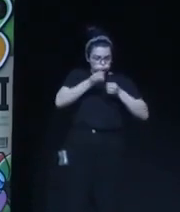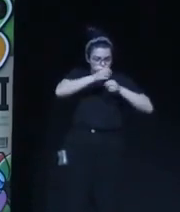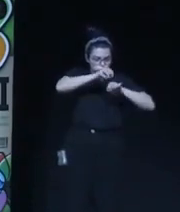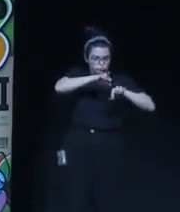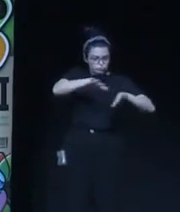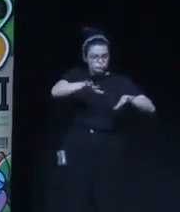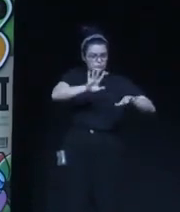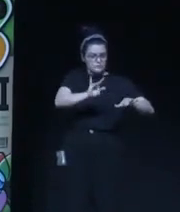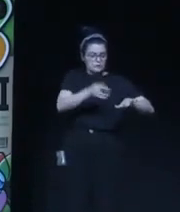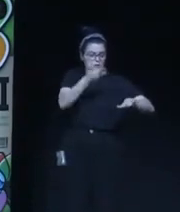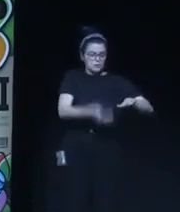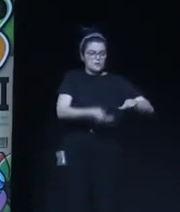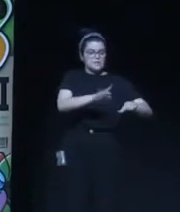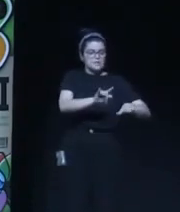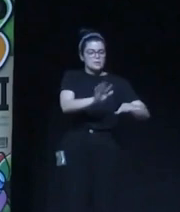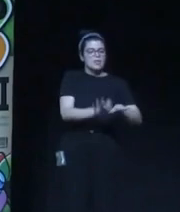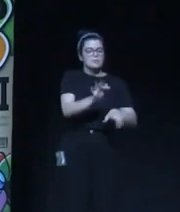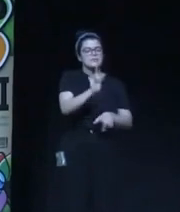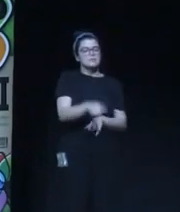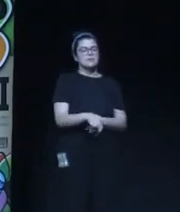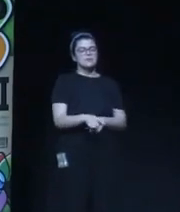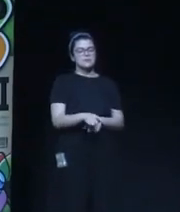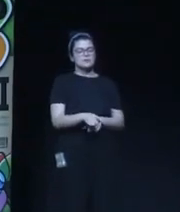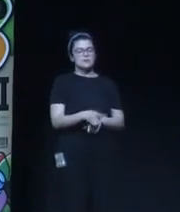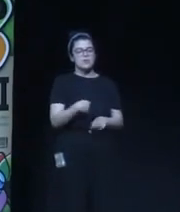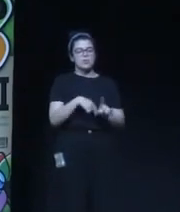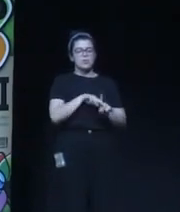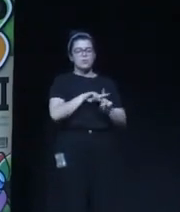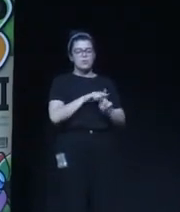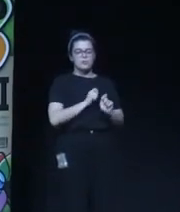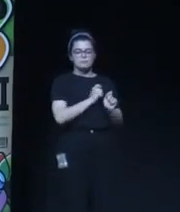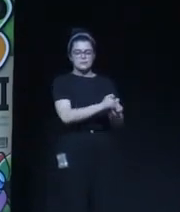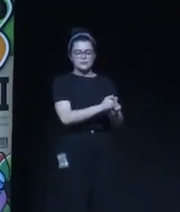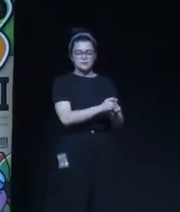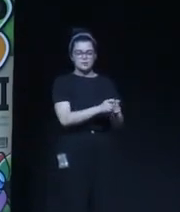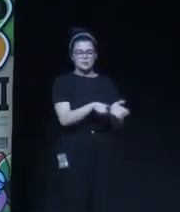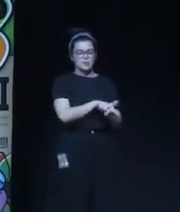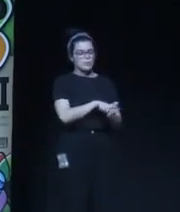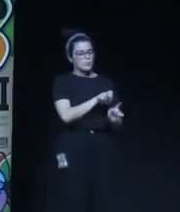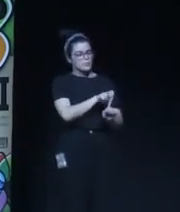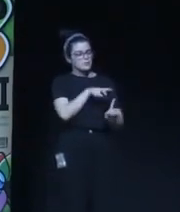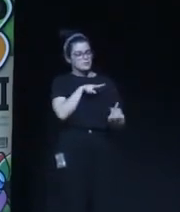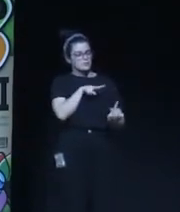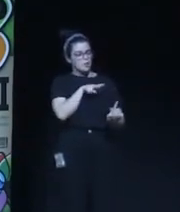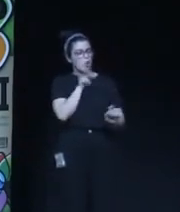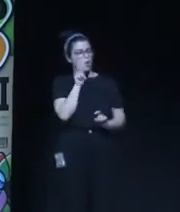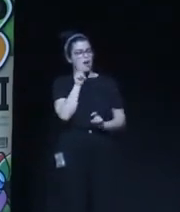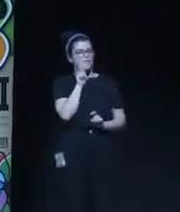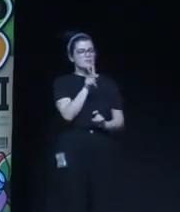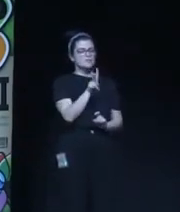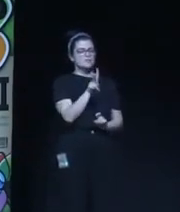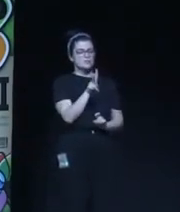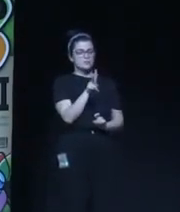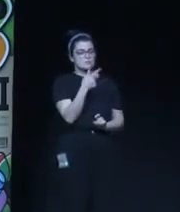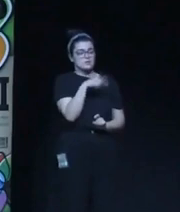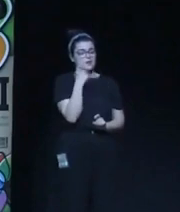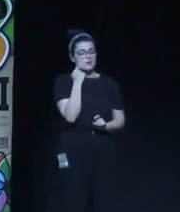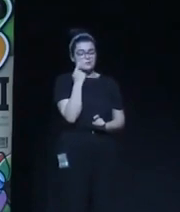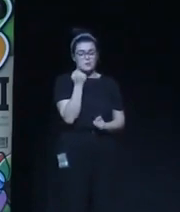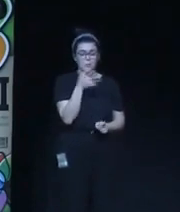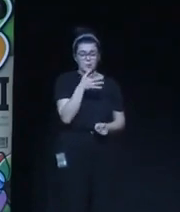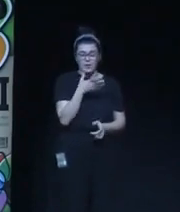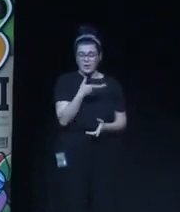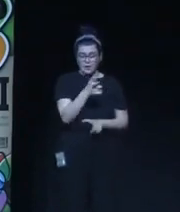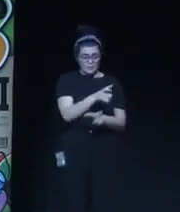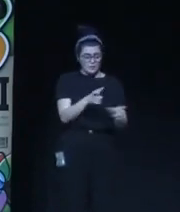importante, y luego también devolveros esa visión de algo a lo que estáis acostumbradas, ¿no? ¿Qué? Muchos ojos ya no veían,